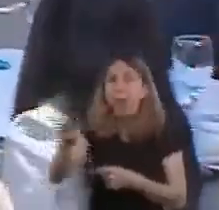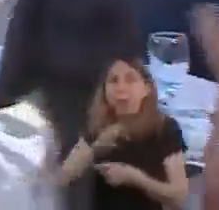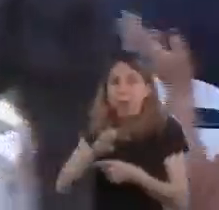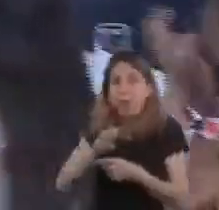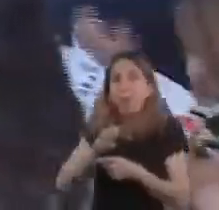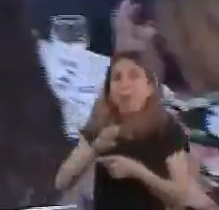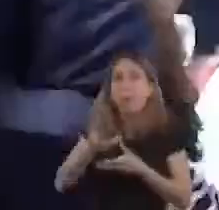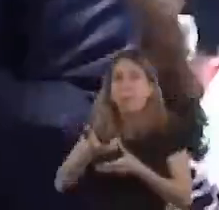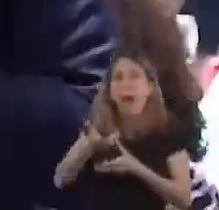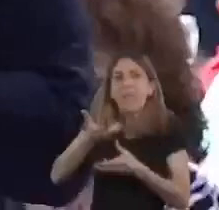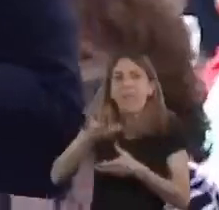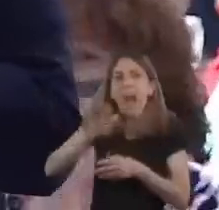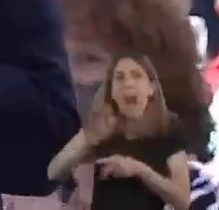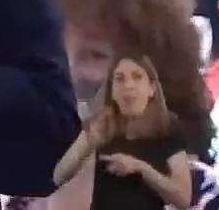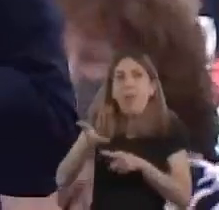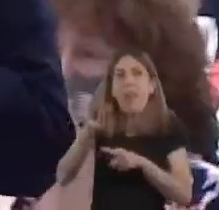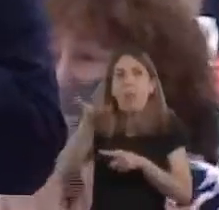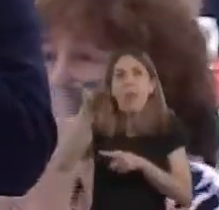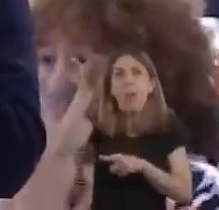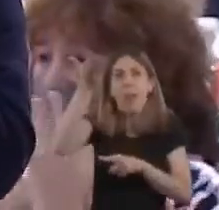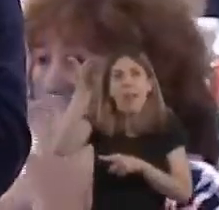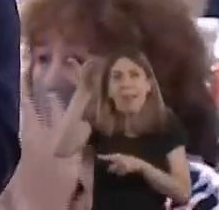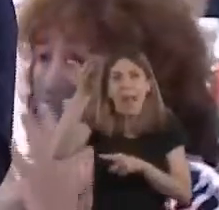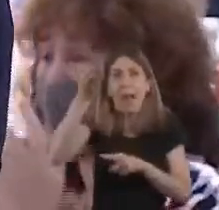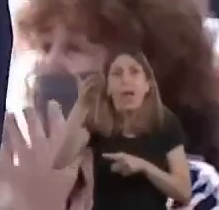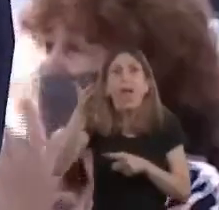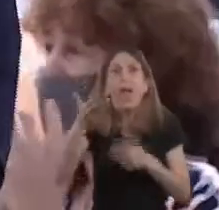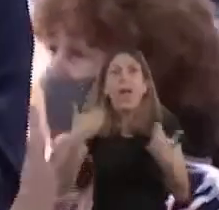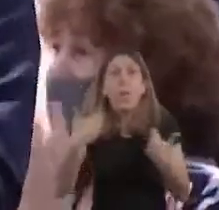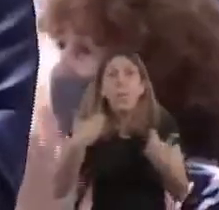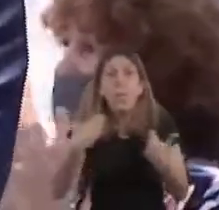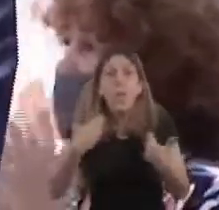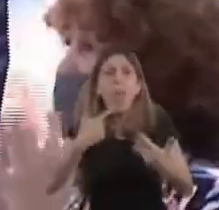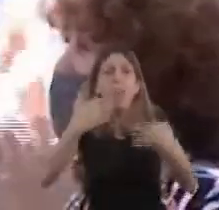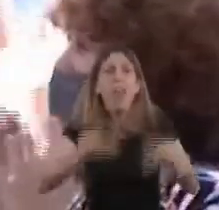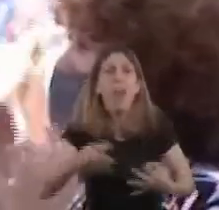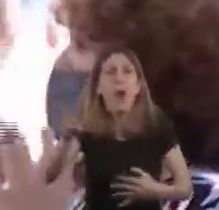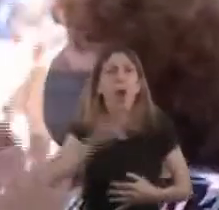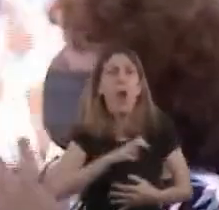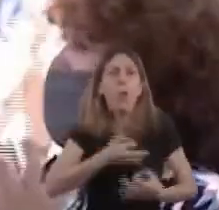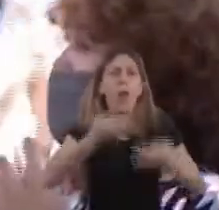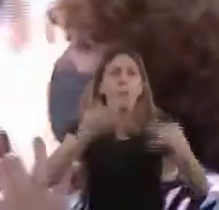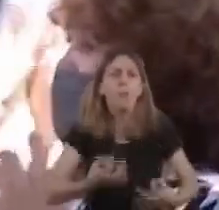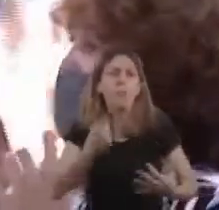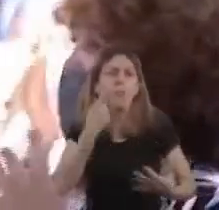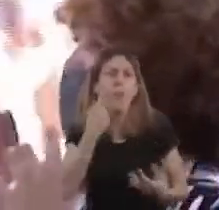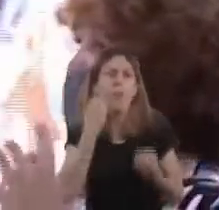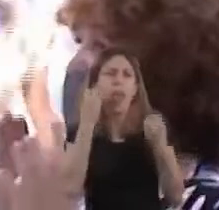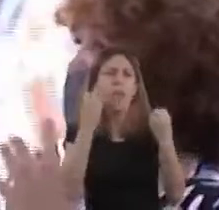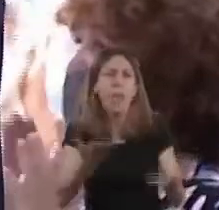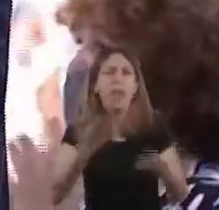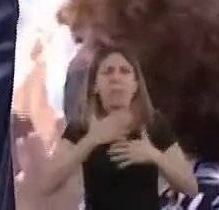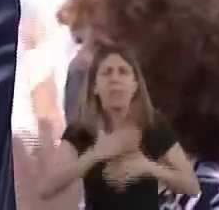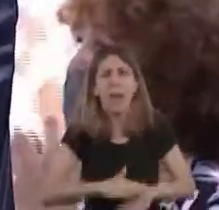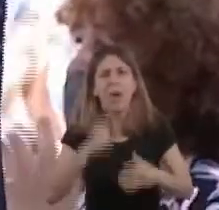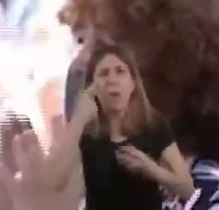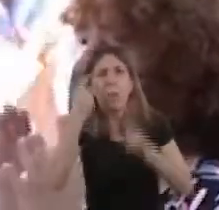siga recuperando y que el ingreso sea un ingreso digno, que les permita vivir con